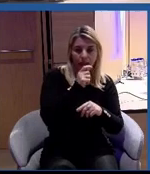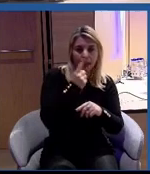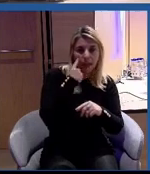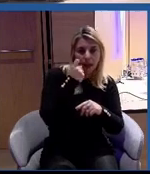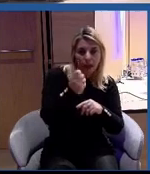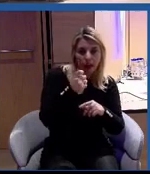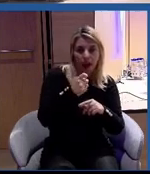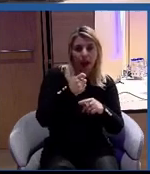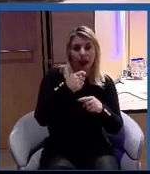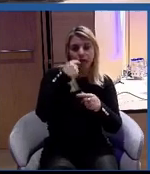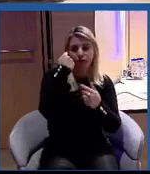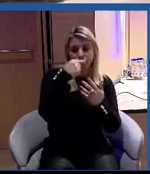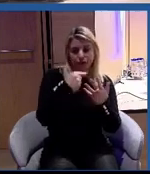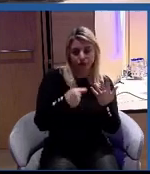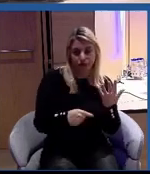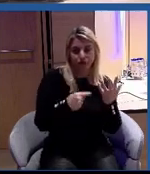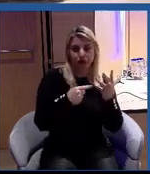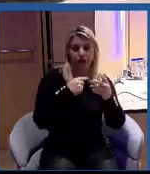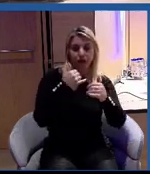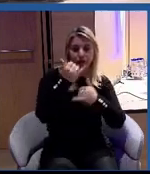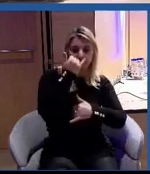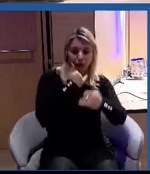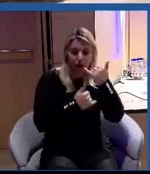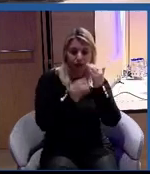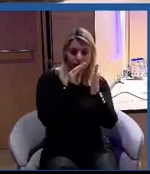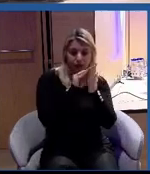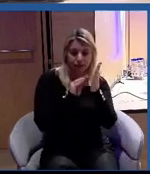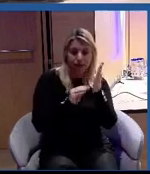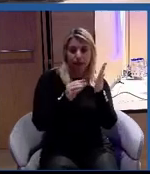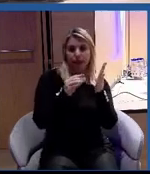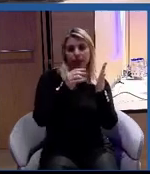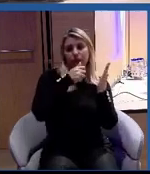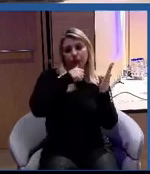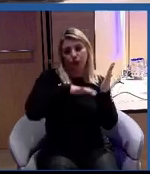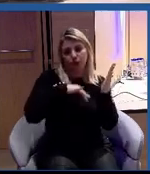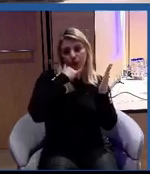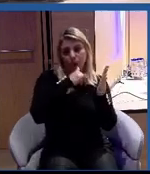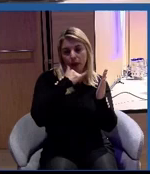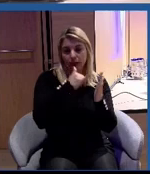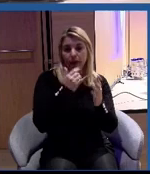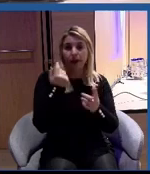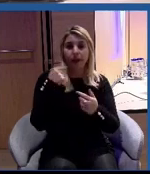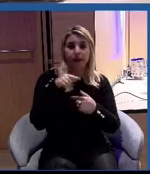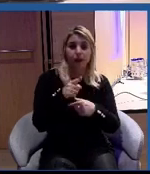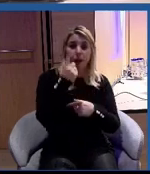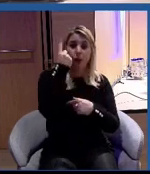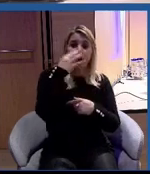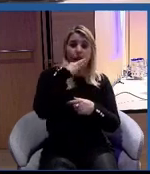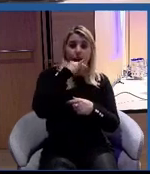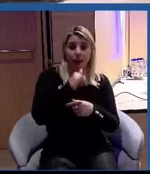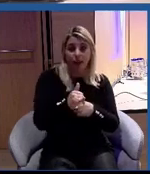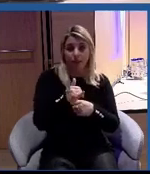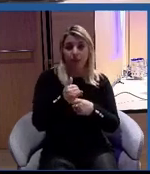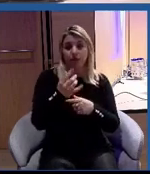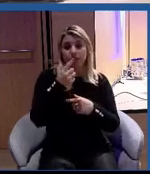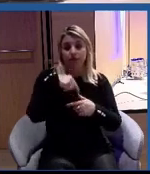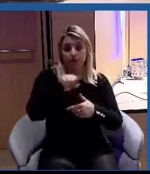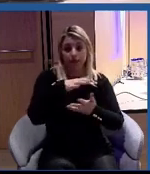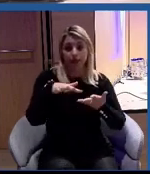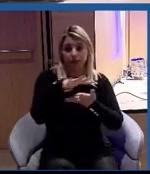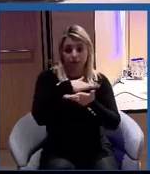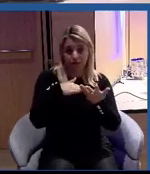todo un abanico de datos que pueda contar historias y este fue un este es uno de los ejemplos que tuvimos